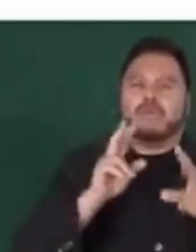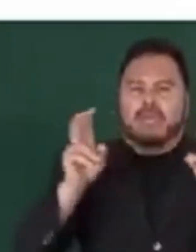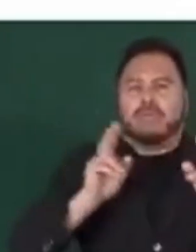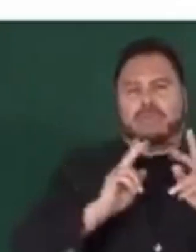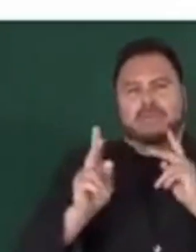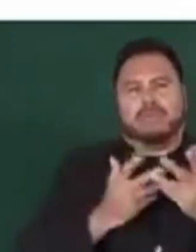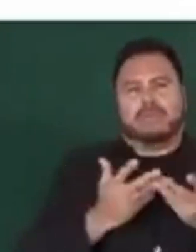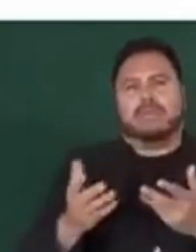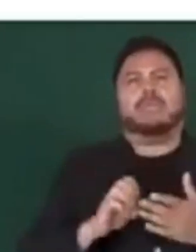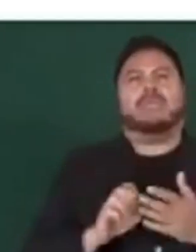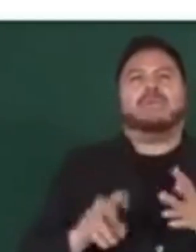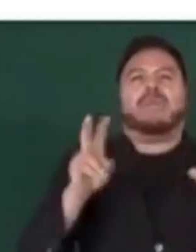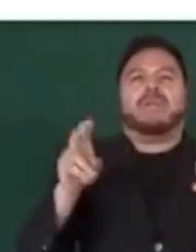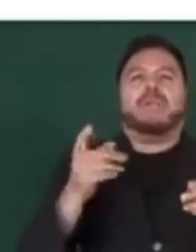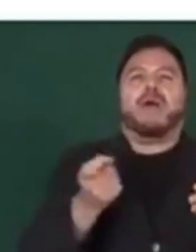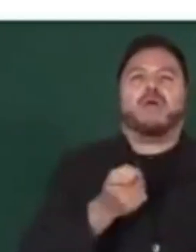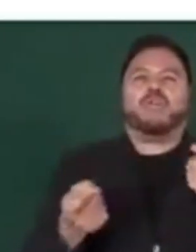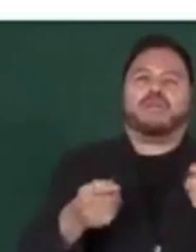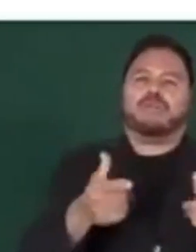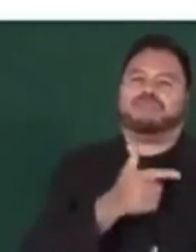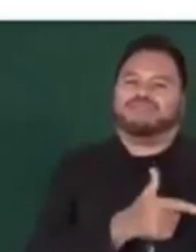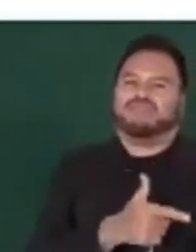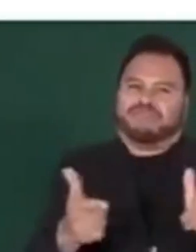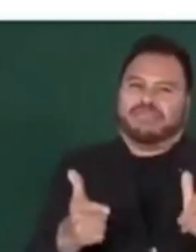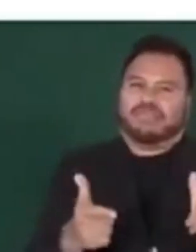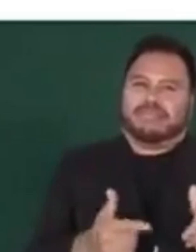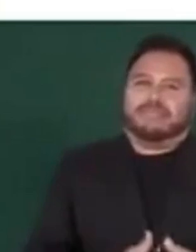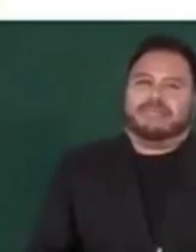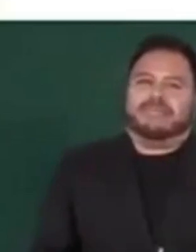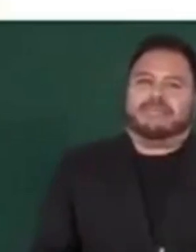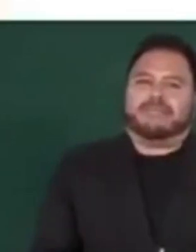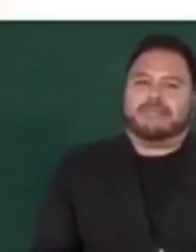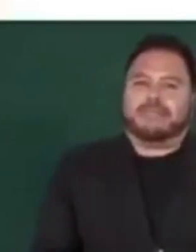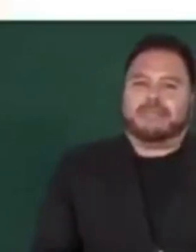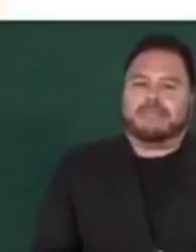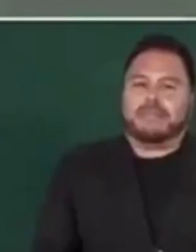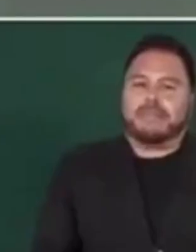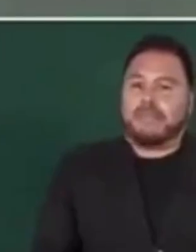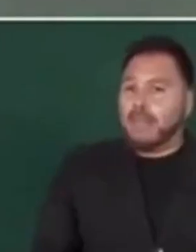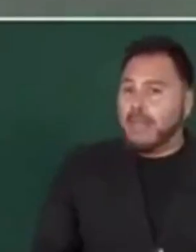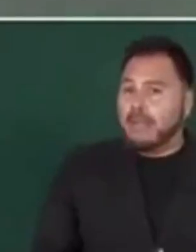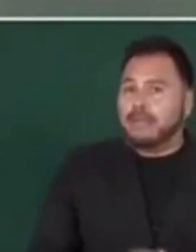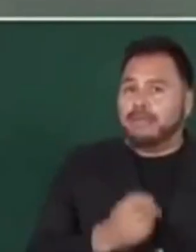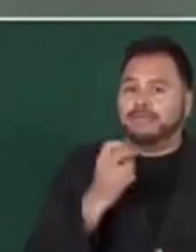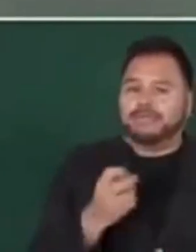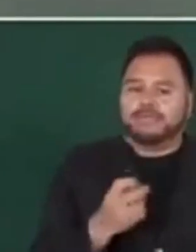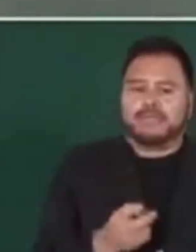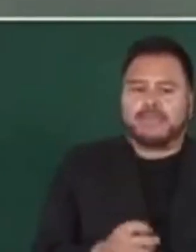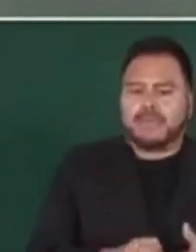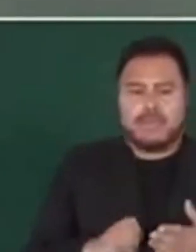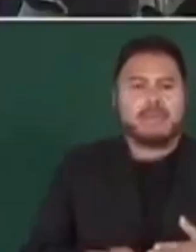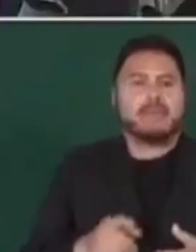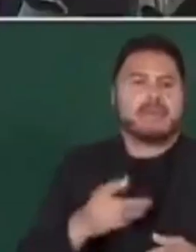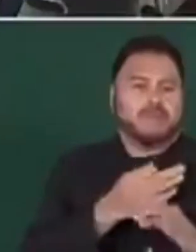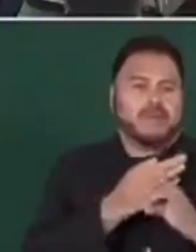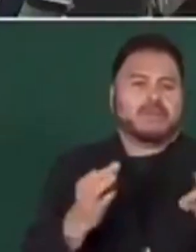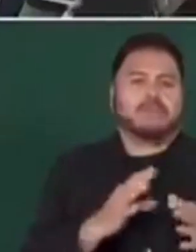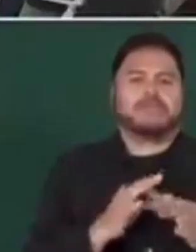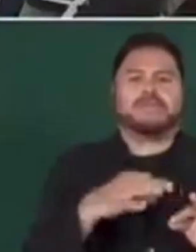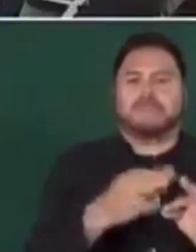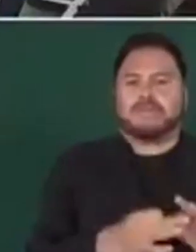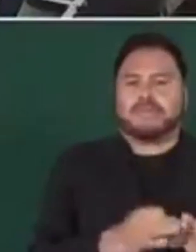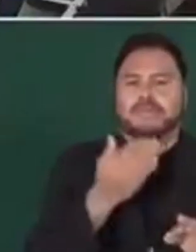de el control de las armas. Aquí cualquier general tiene los datos más